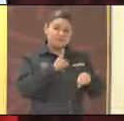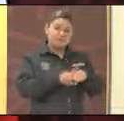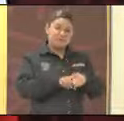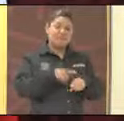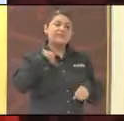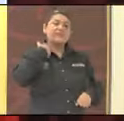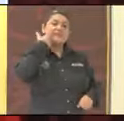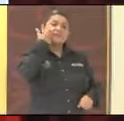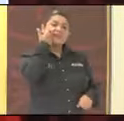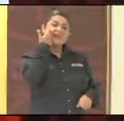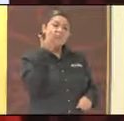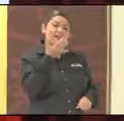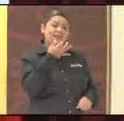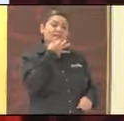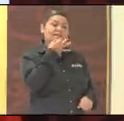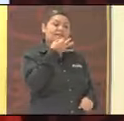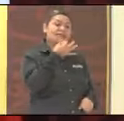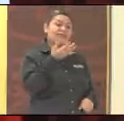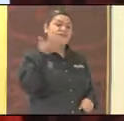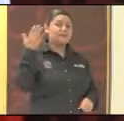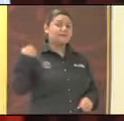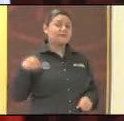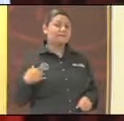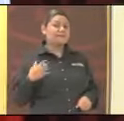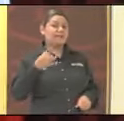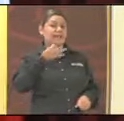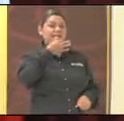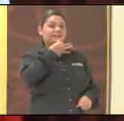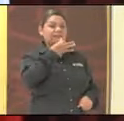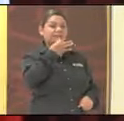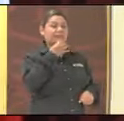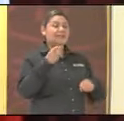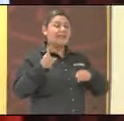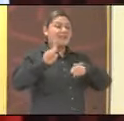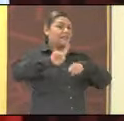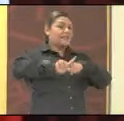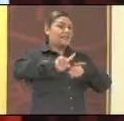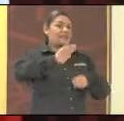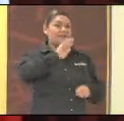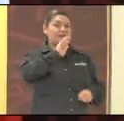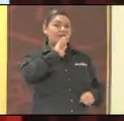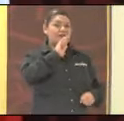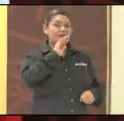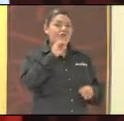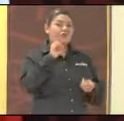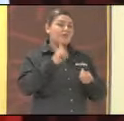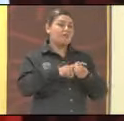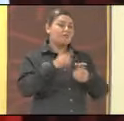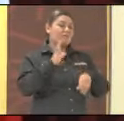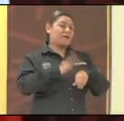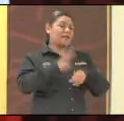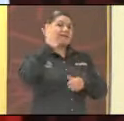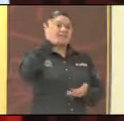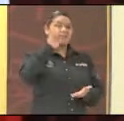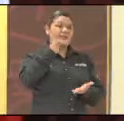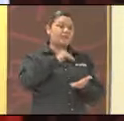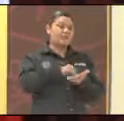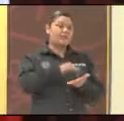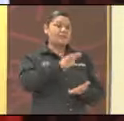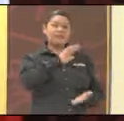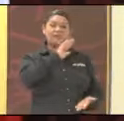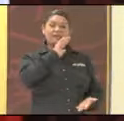Quiero compartirles que nos vestimos de gala para celebrar el Día de las Madres, donde más de 5,000 mamás